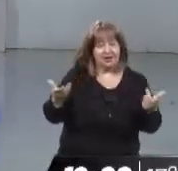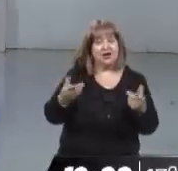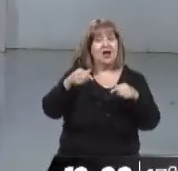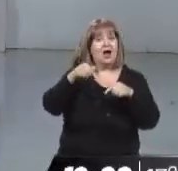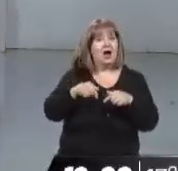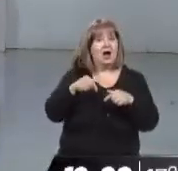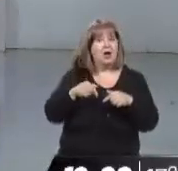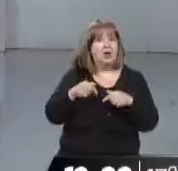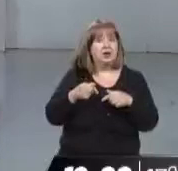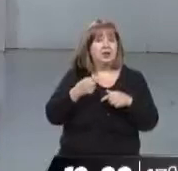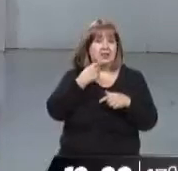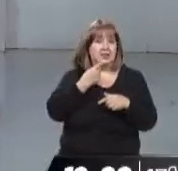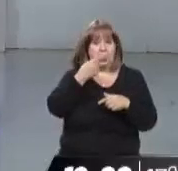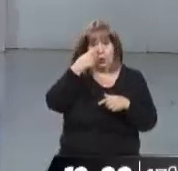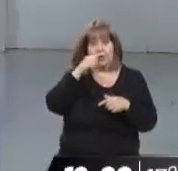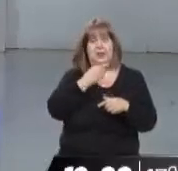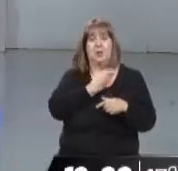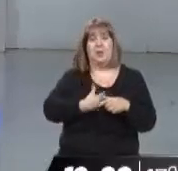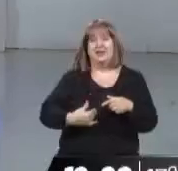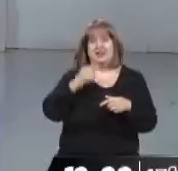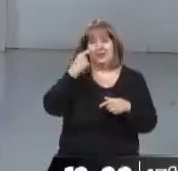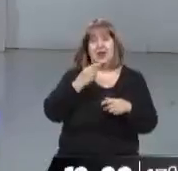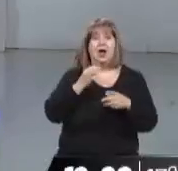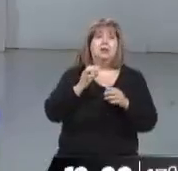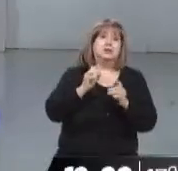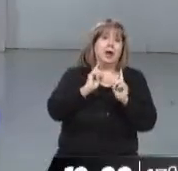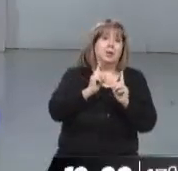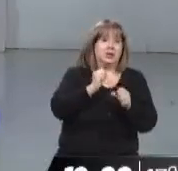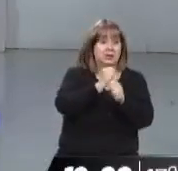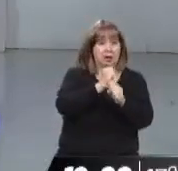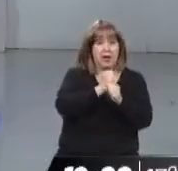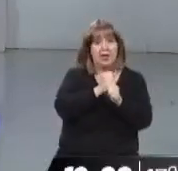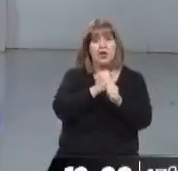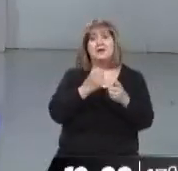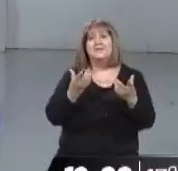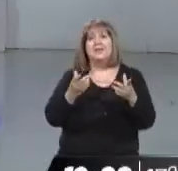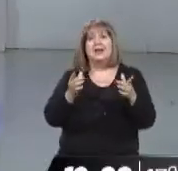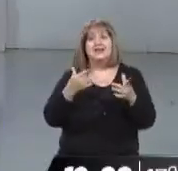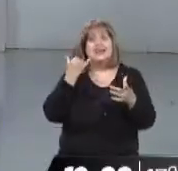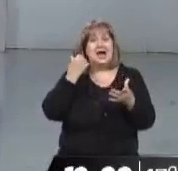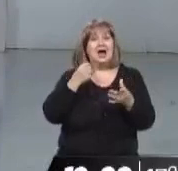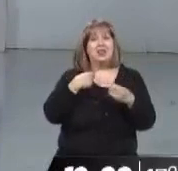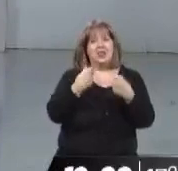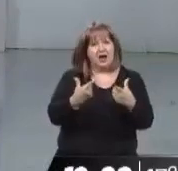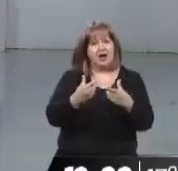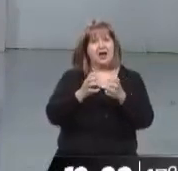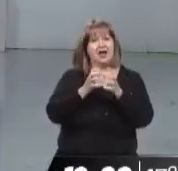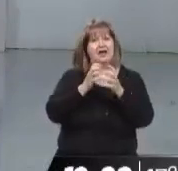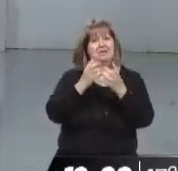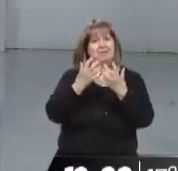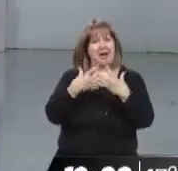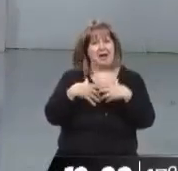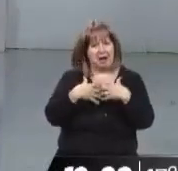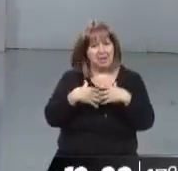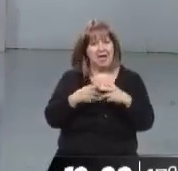sobre todo a la última parte que decía Alberto Fernández, darles maquinarias o herramientas a los que son de la economía popular, esos que se autogestionan,